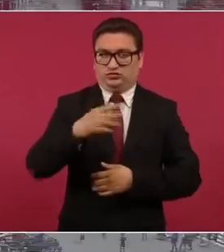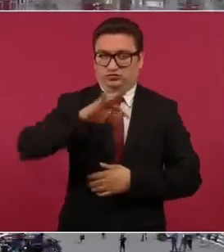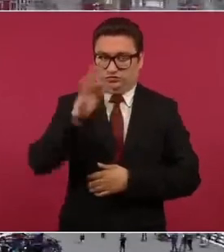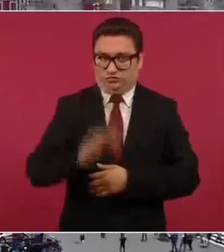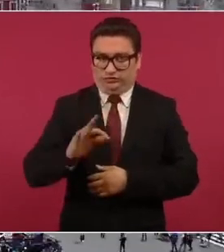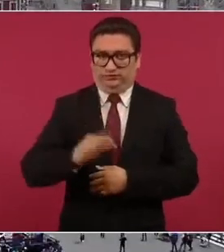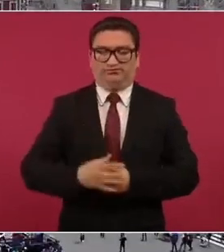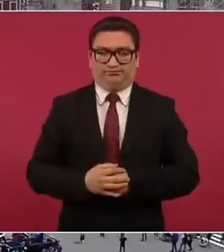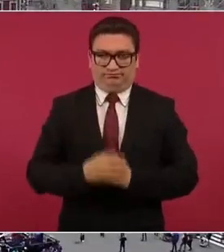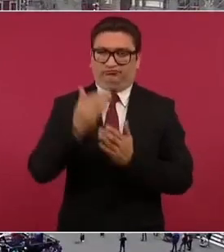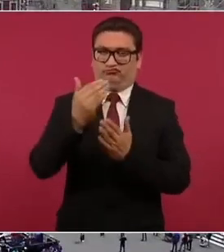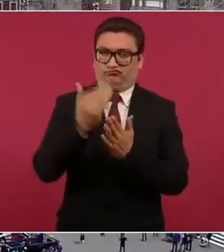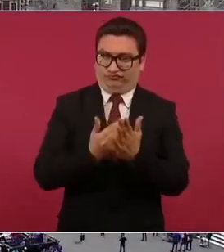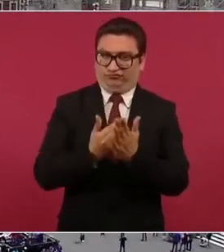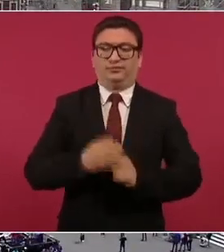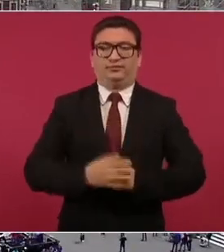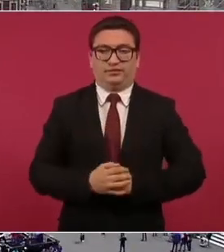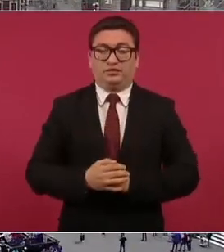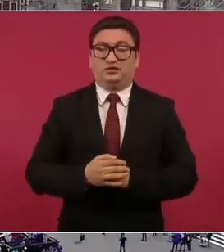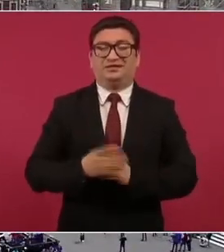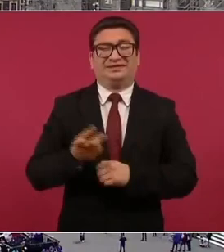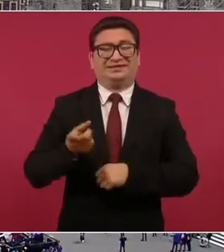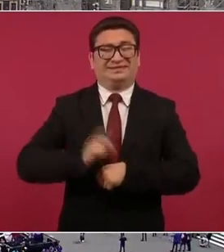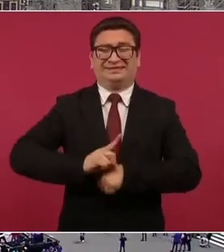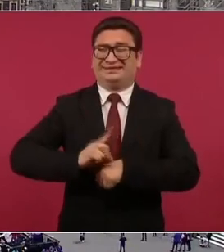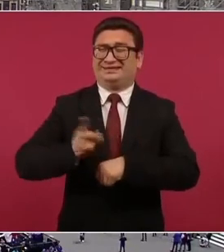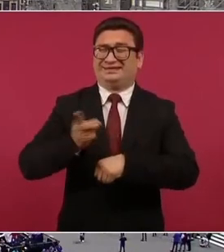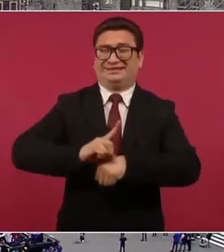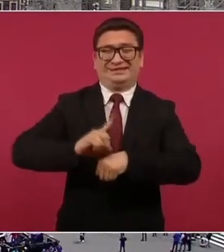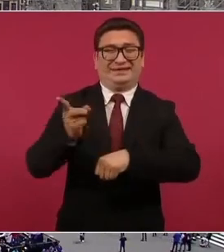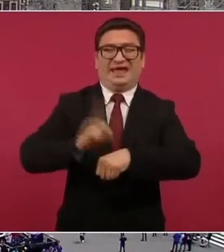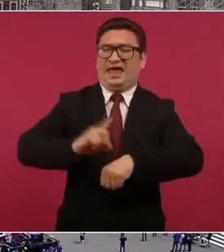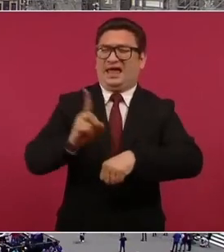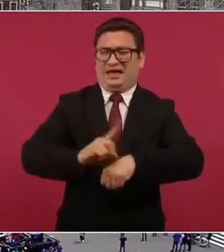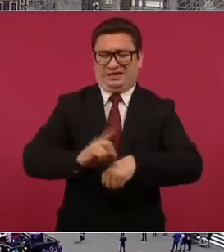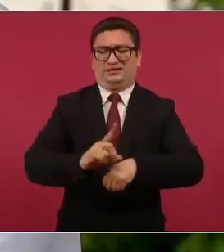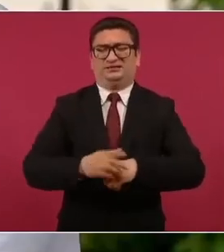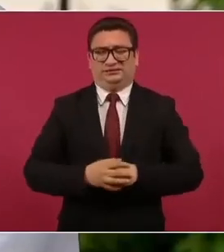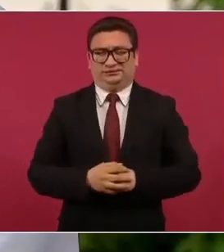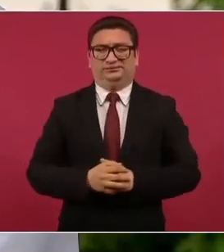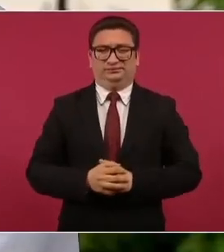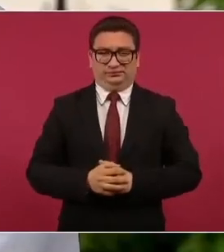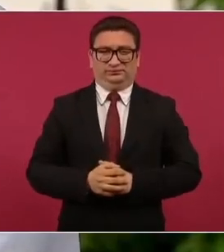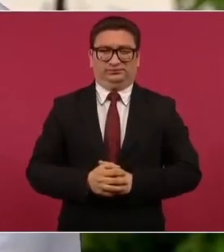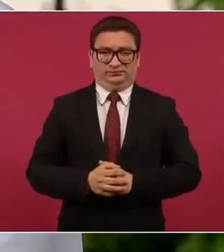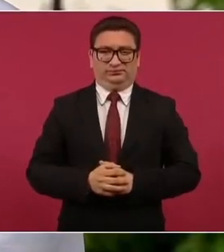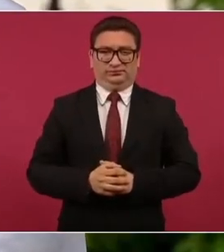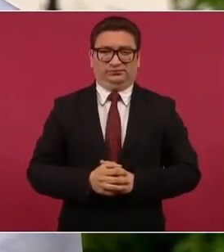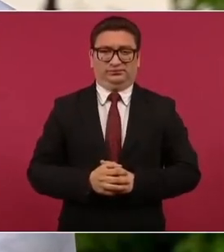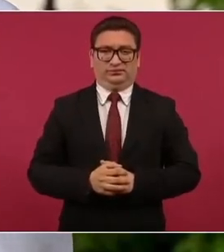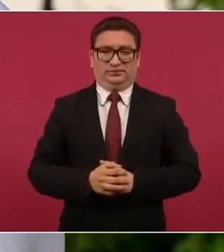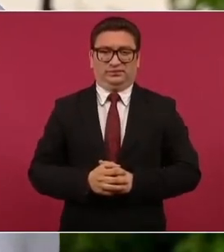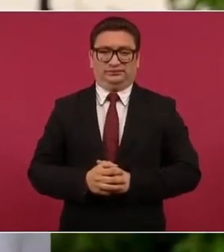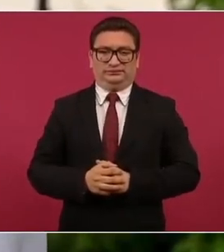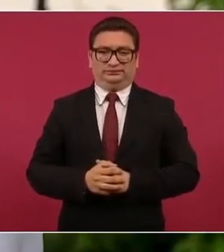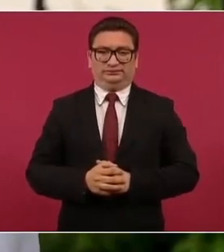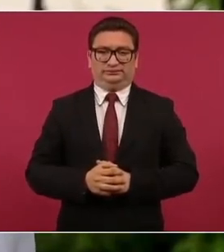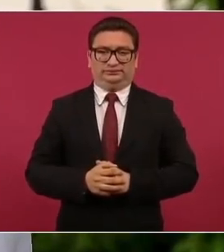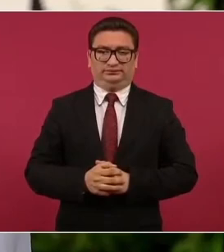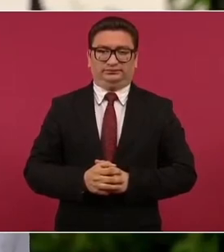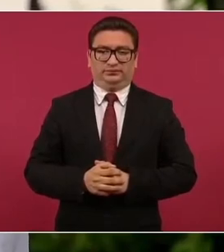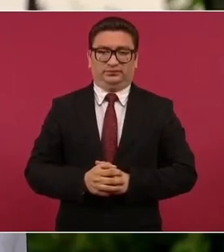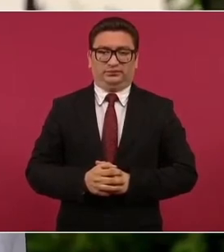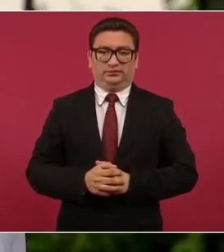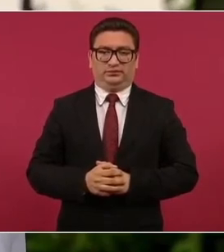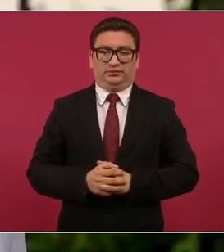68%. Todos los días, algo que